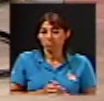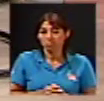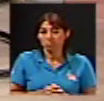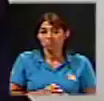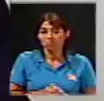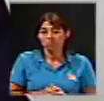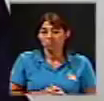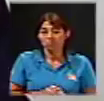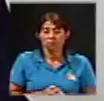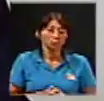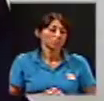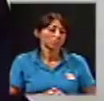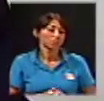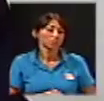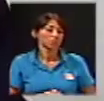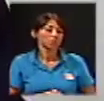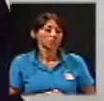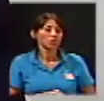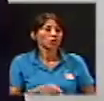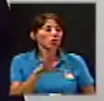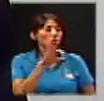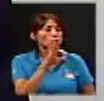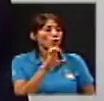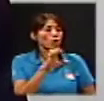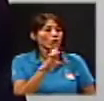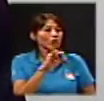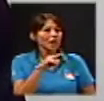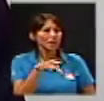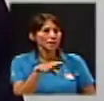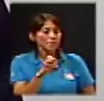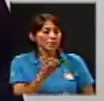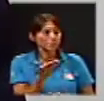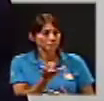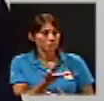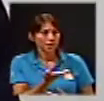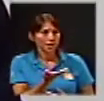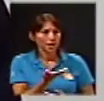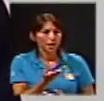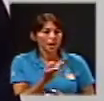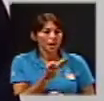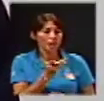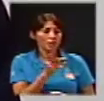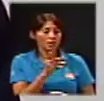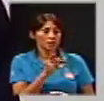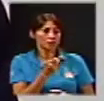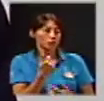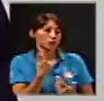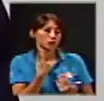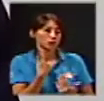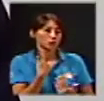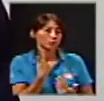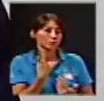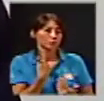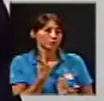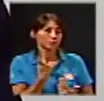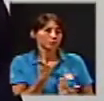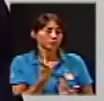En algún sentido, don Felipe, dentro de eso, y yo lo estaba invitando un poco